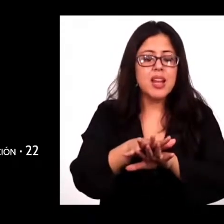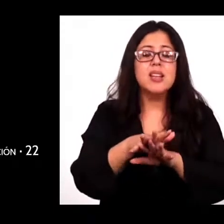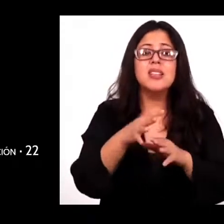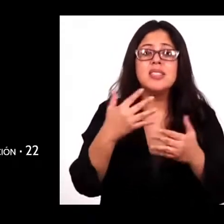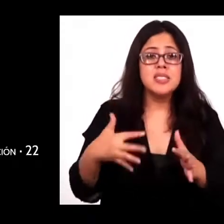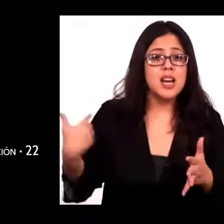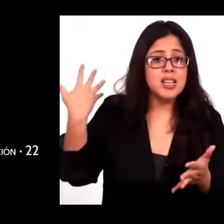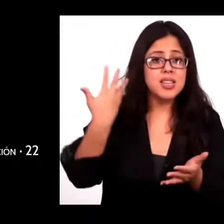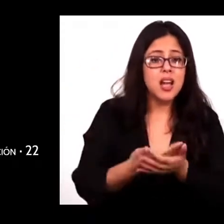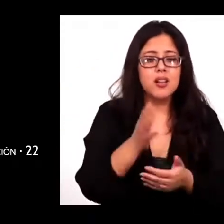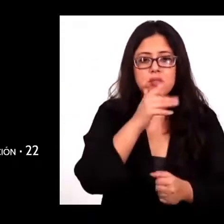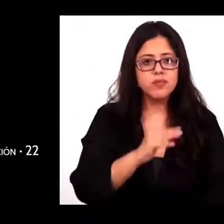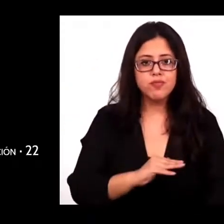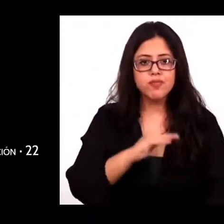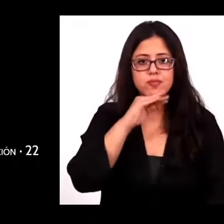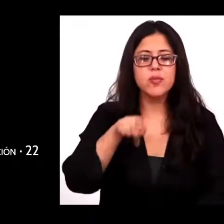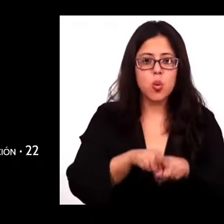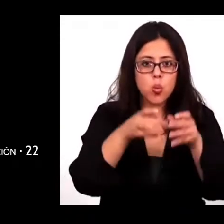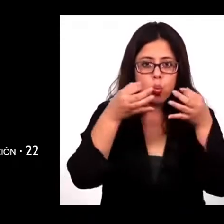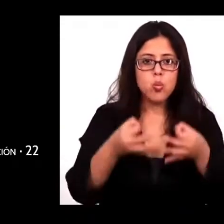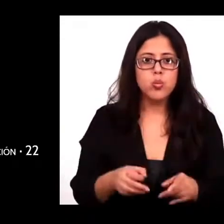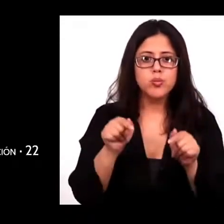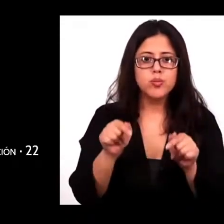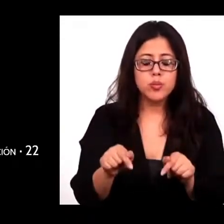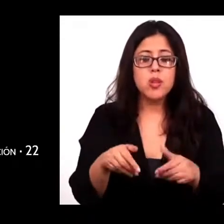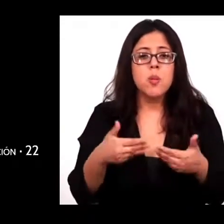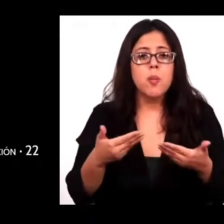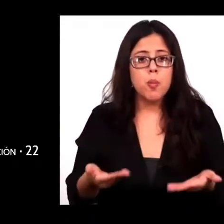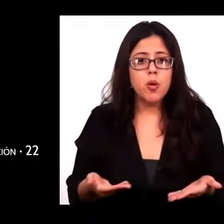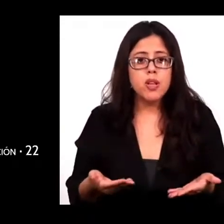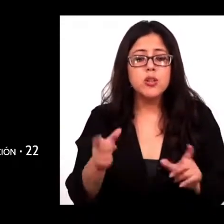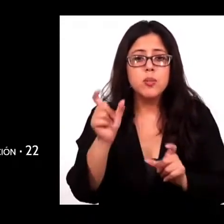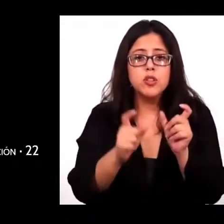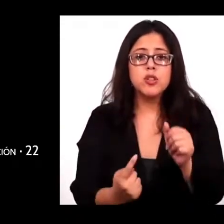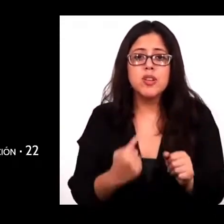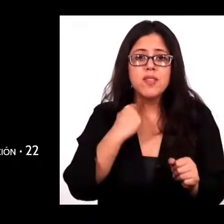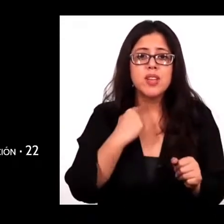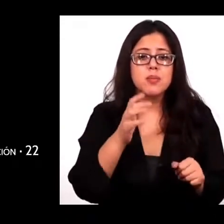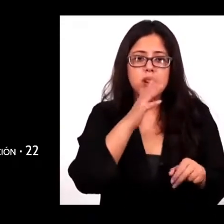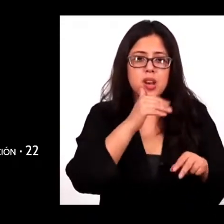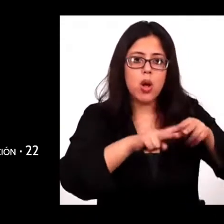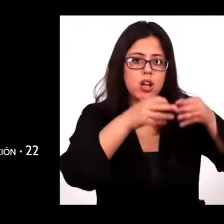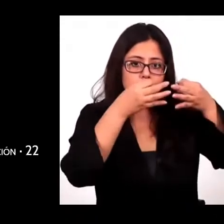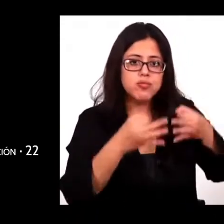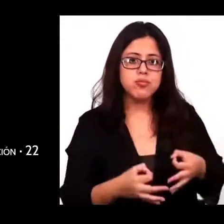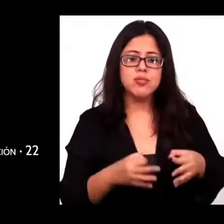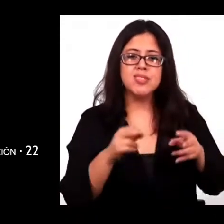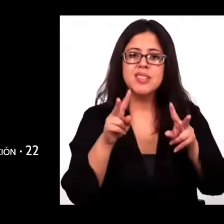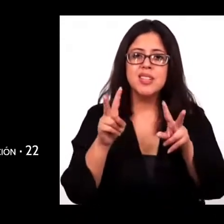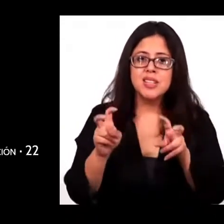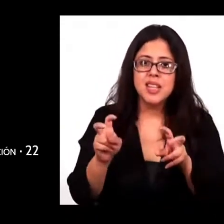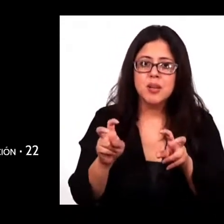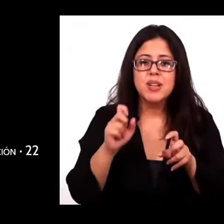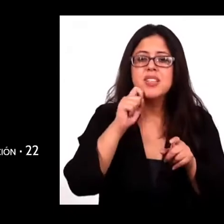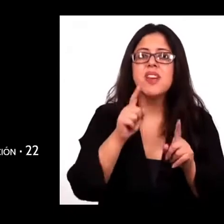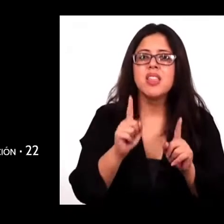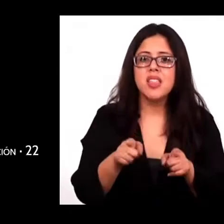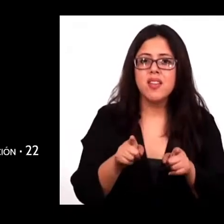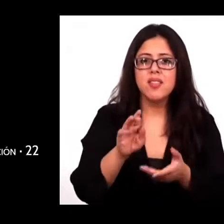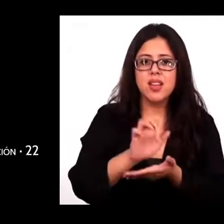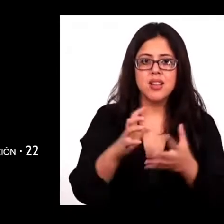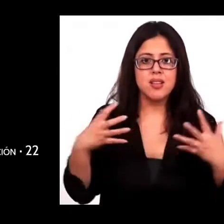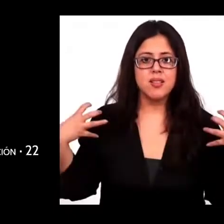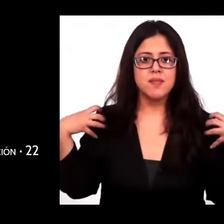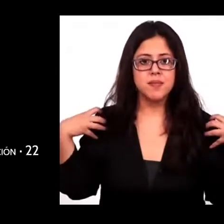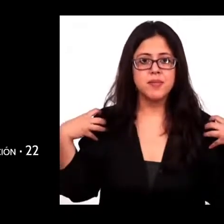no han sido suficientes para asegurar aquello y por ende las víctimas no han sido reparadas en circunstancias que ese es un deber del Estado que